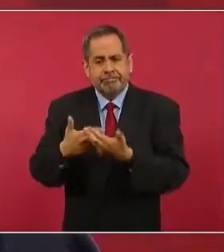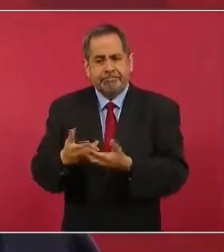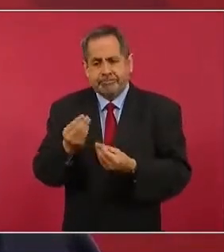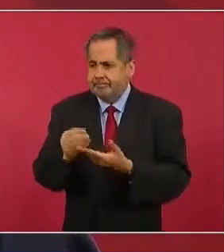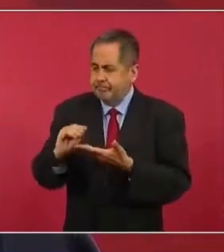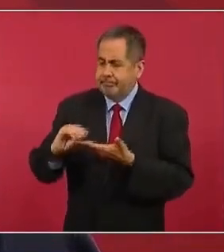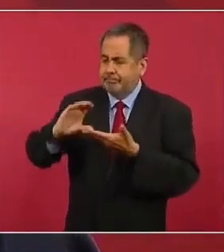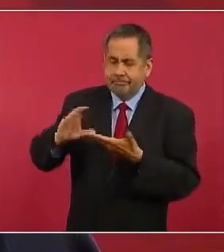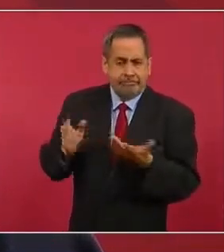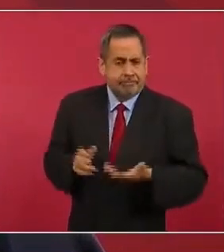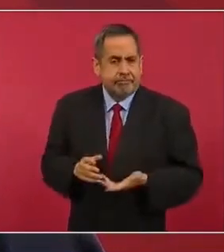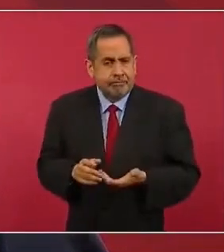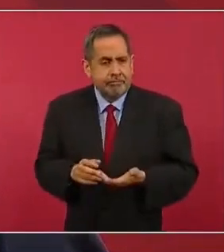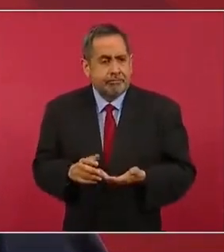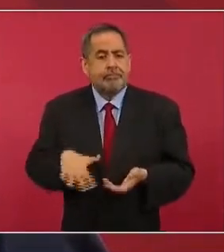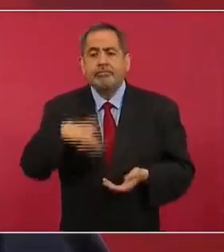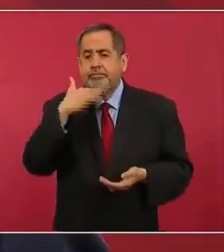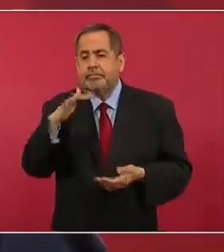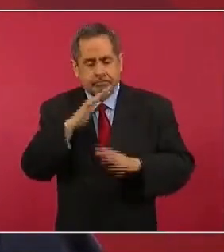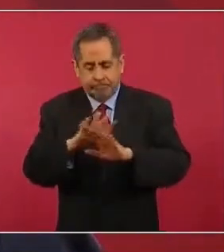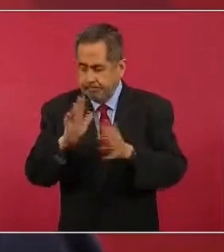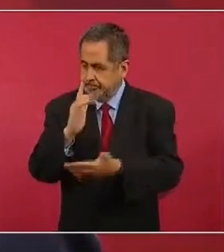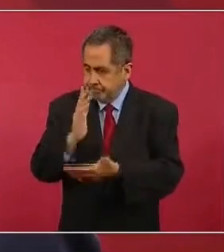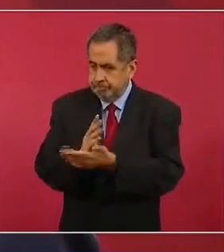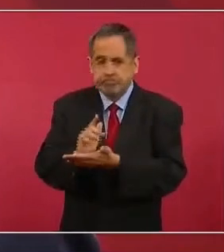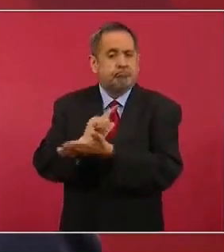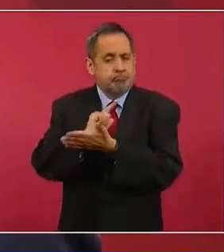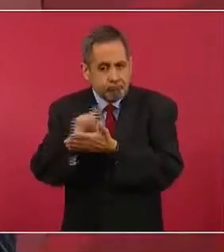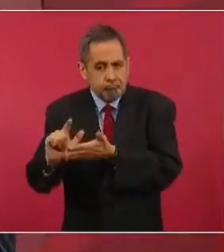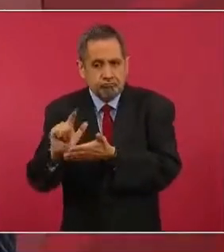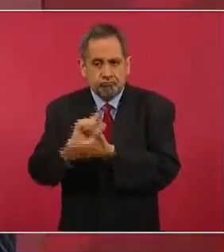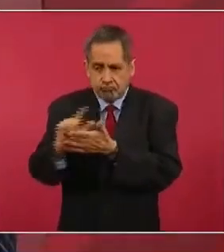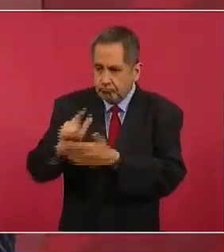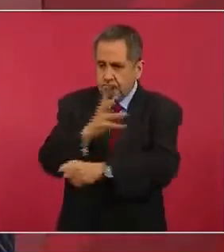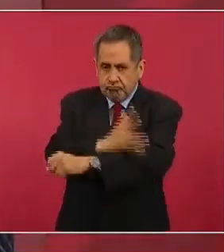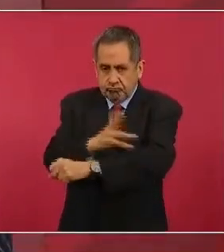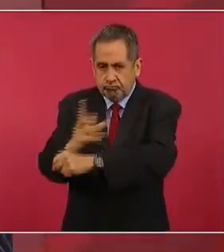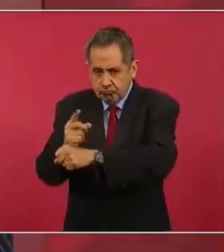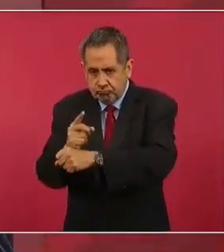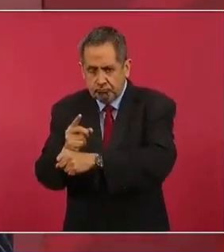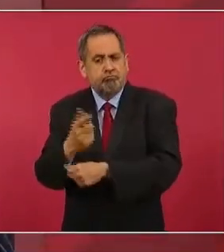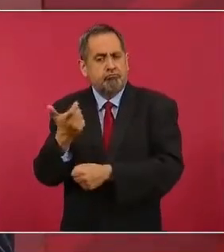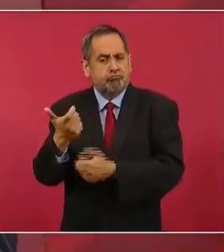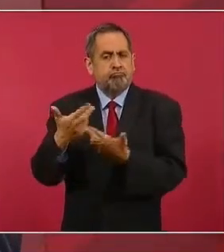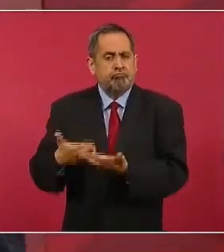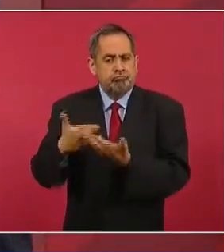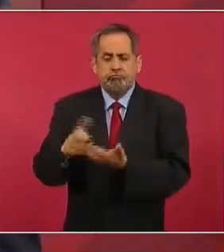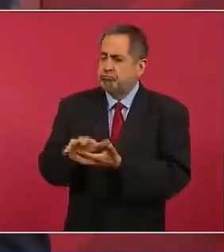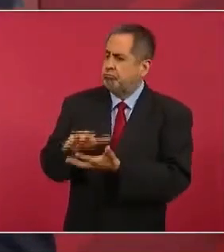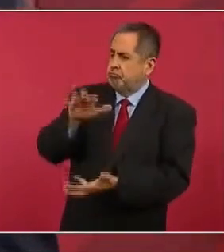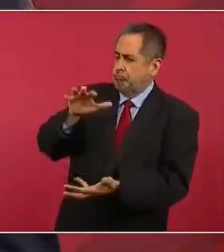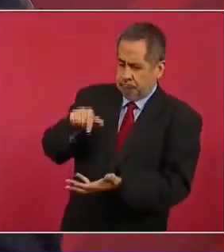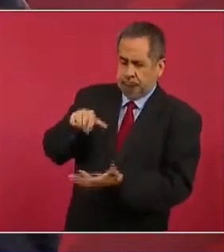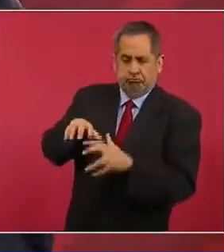Si se evita la corrupción, el presupuesto rinde, alcanza. En vez de